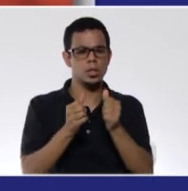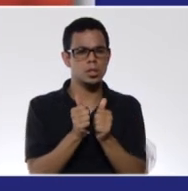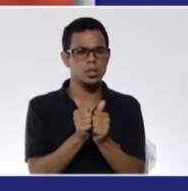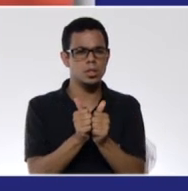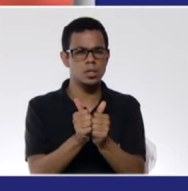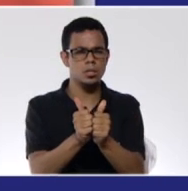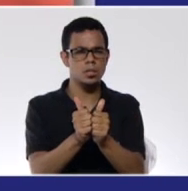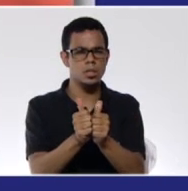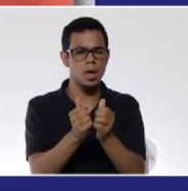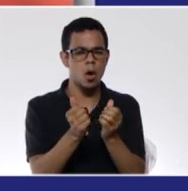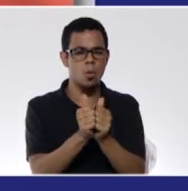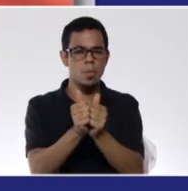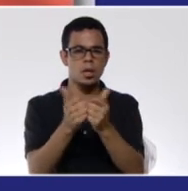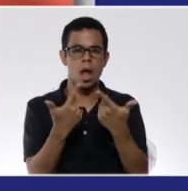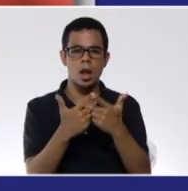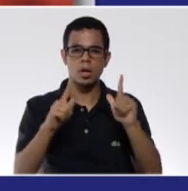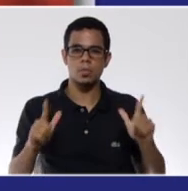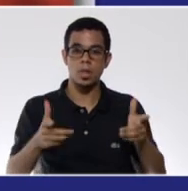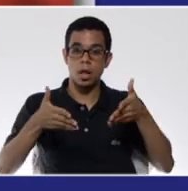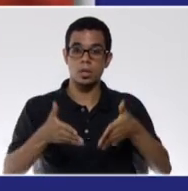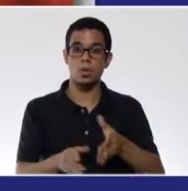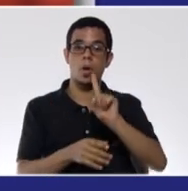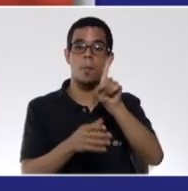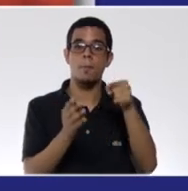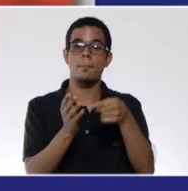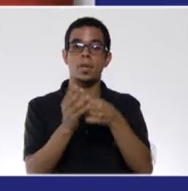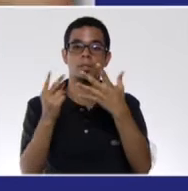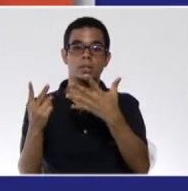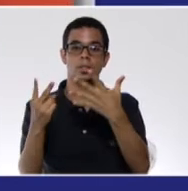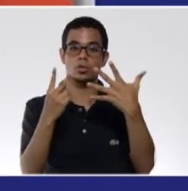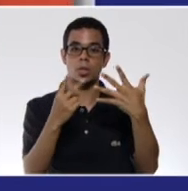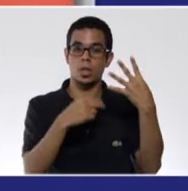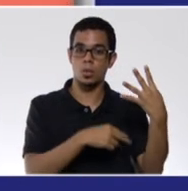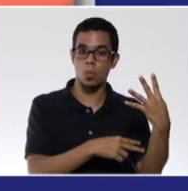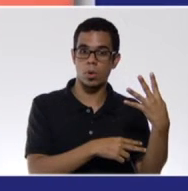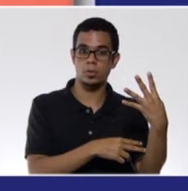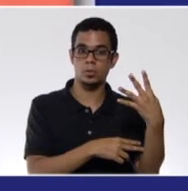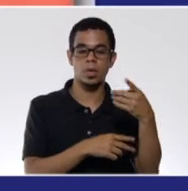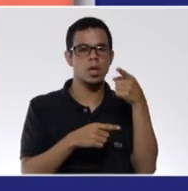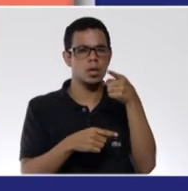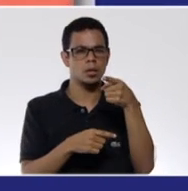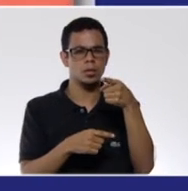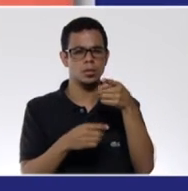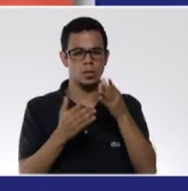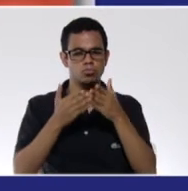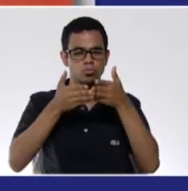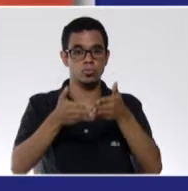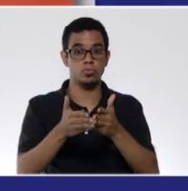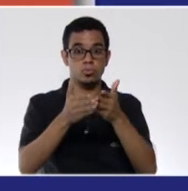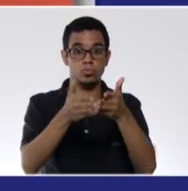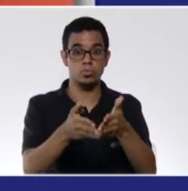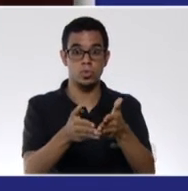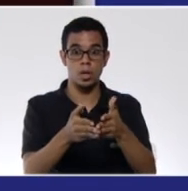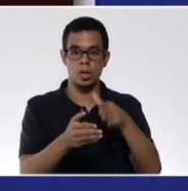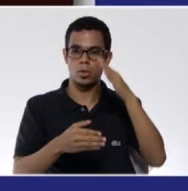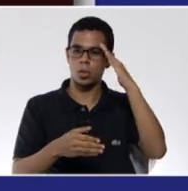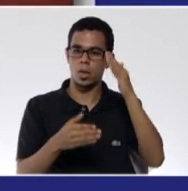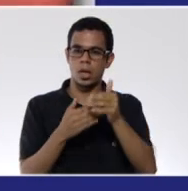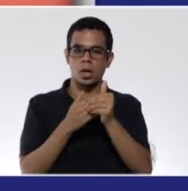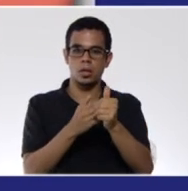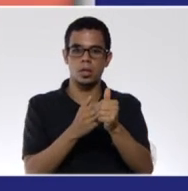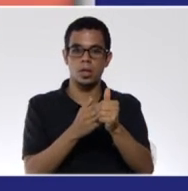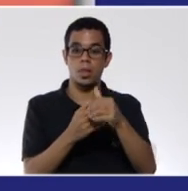de Venezuela. Nacido en 1774, sirvió como alférez de navío a las órdenes del